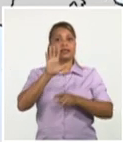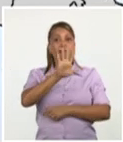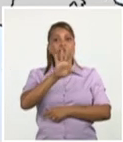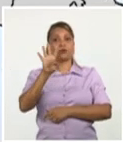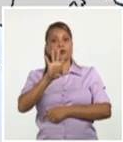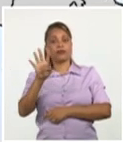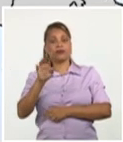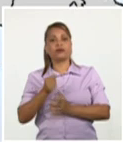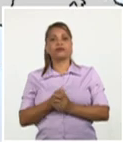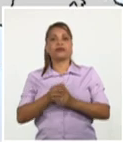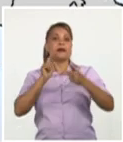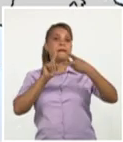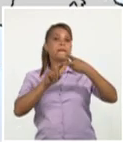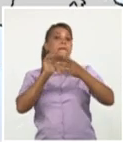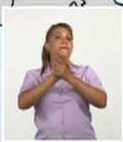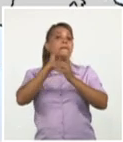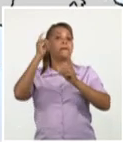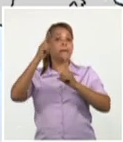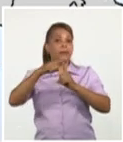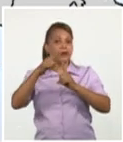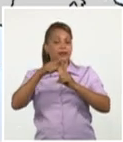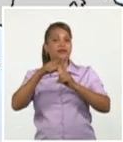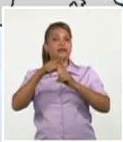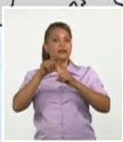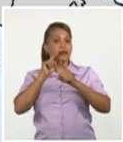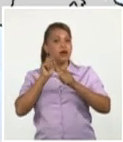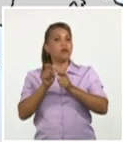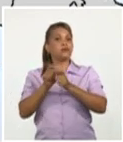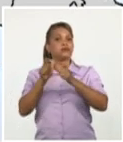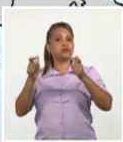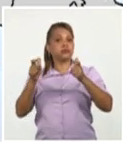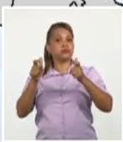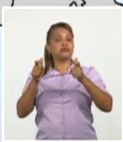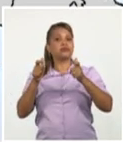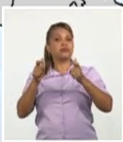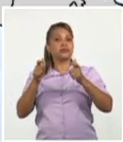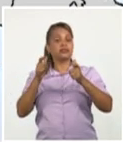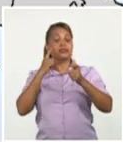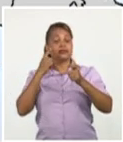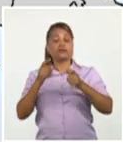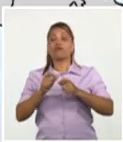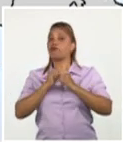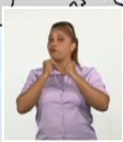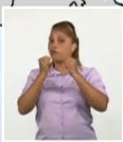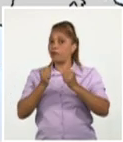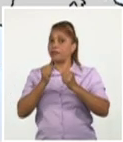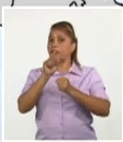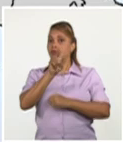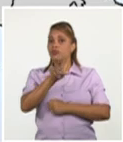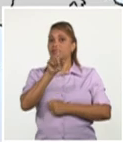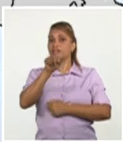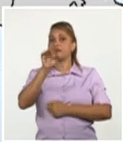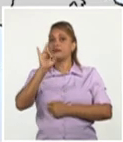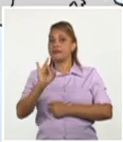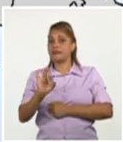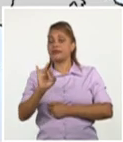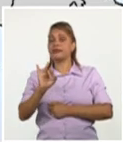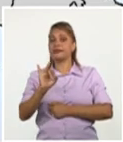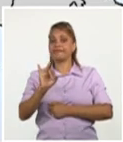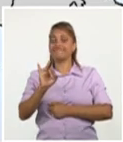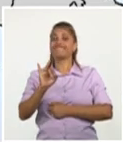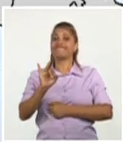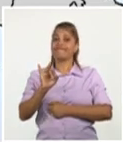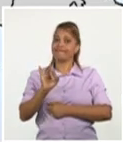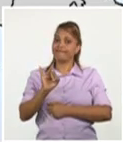sigue Matanzas, que ha incrementado de una manera muy importante, ya 217. Y pudiéramos